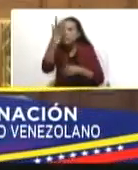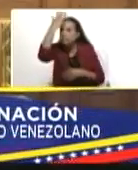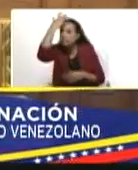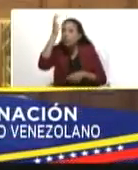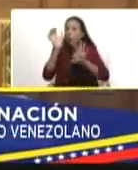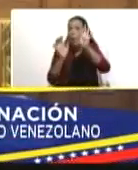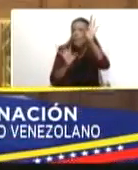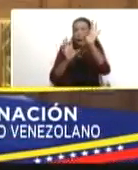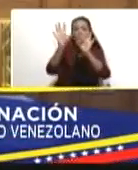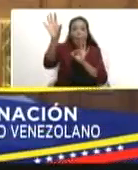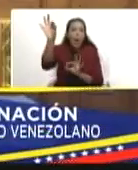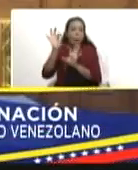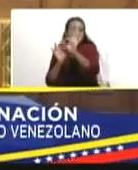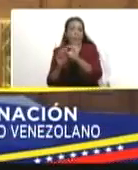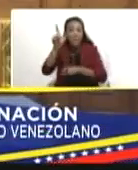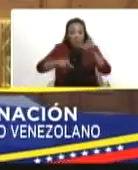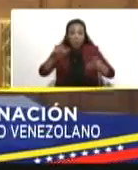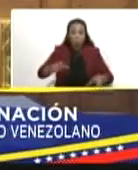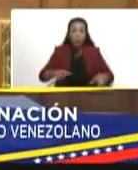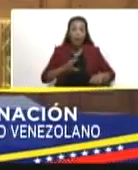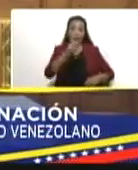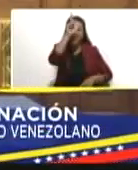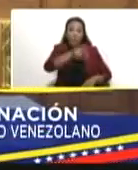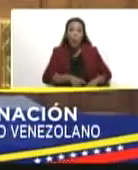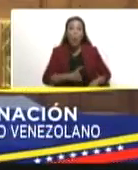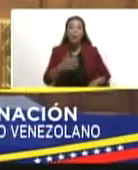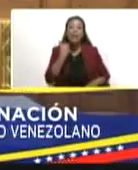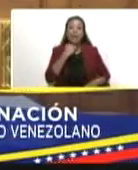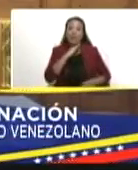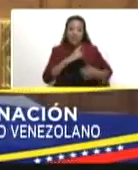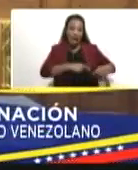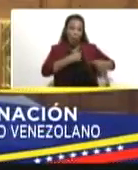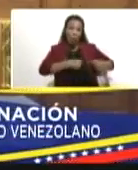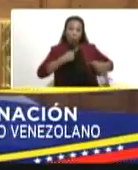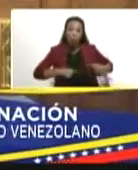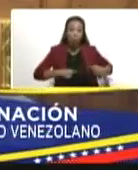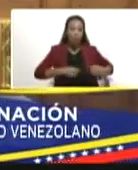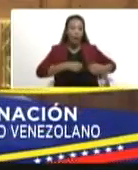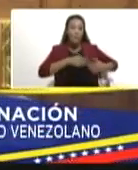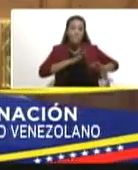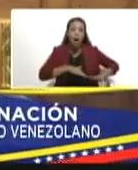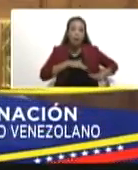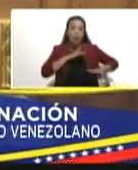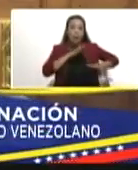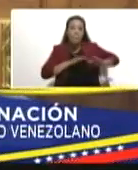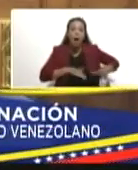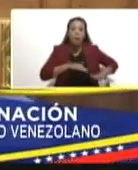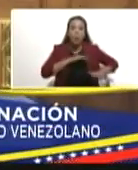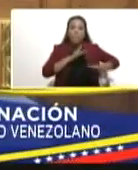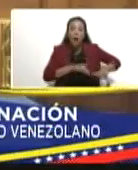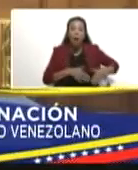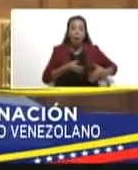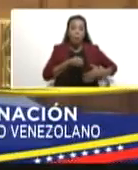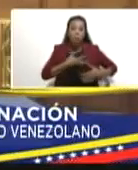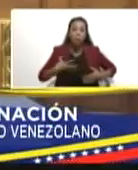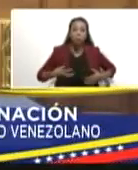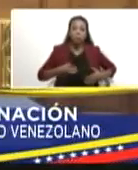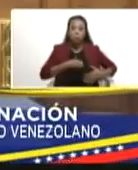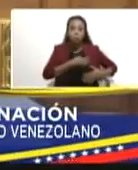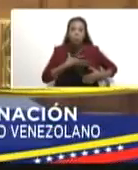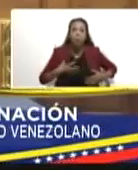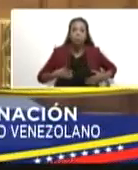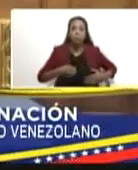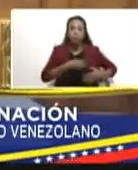tenga su marcapaso su resincronizador su desfribilador sus válvula ótica nueva